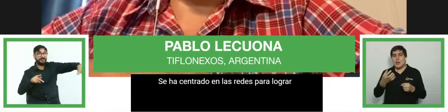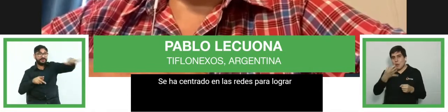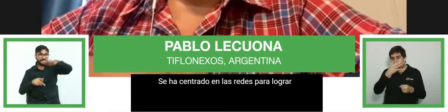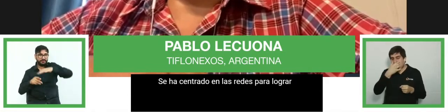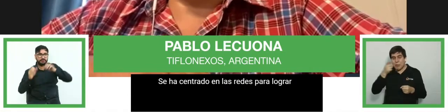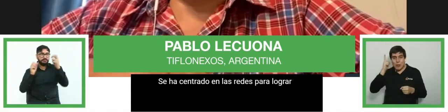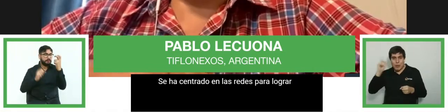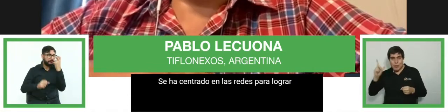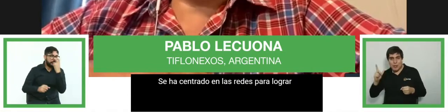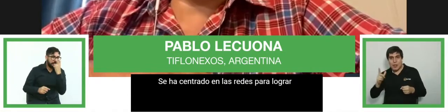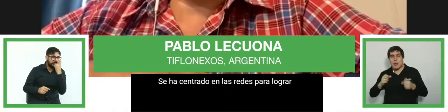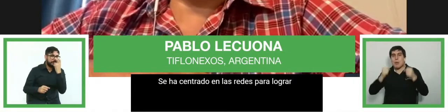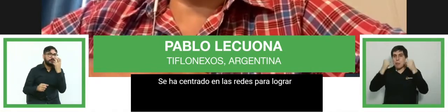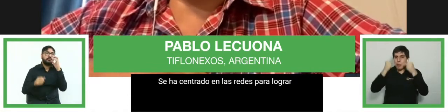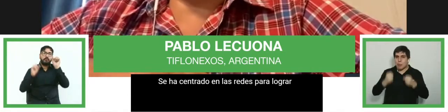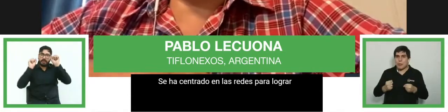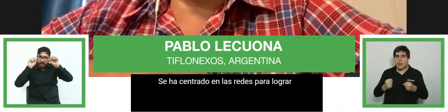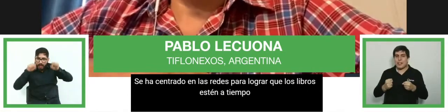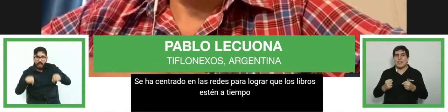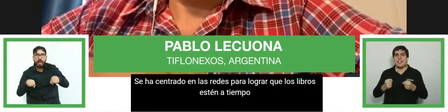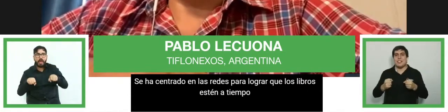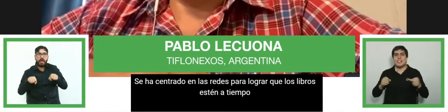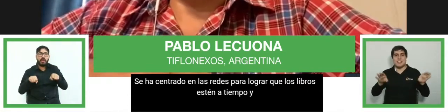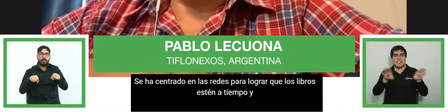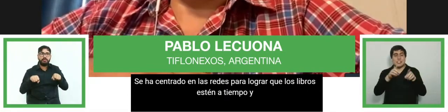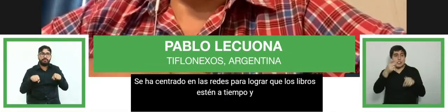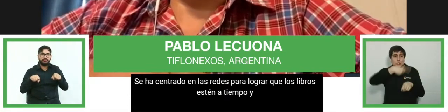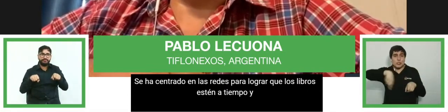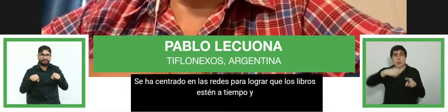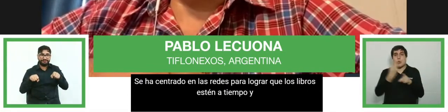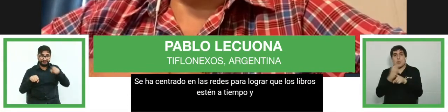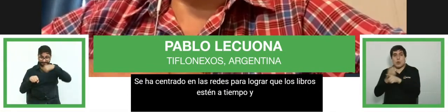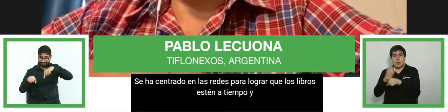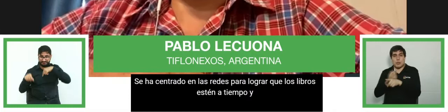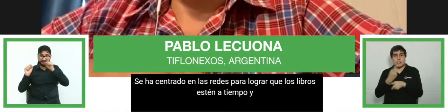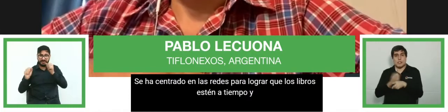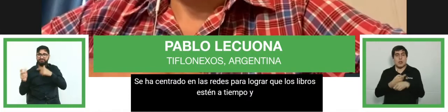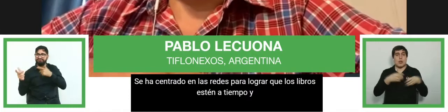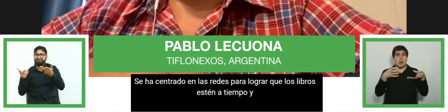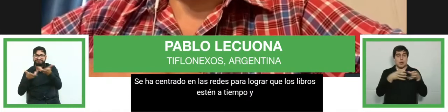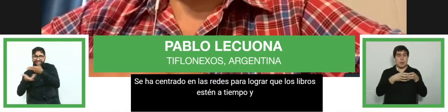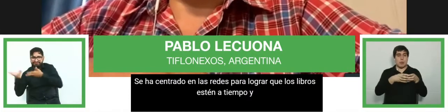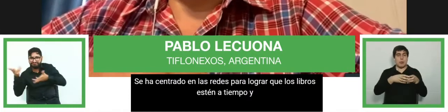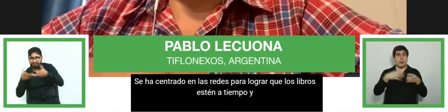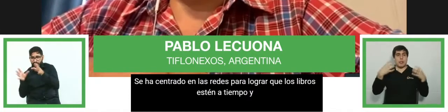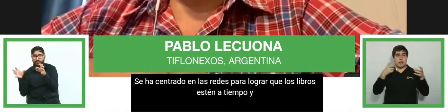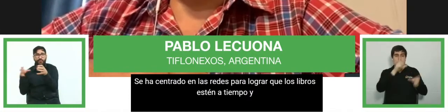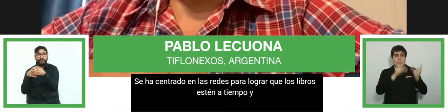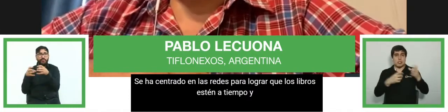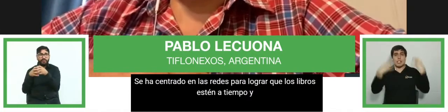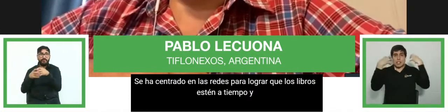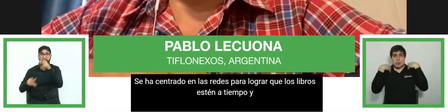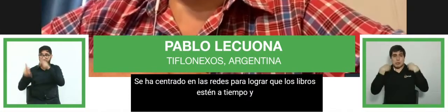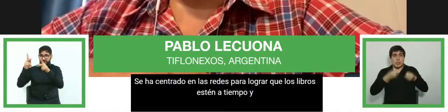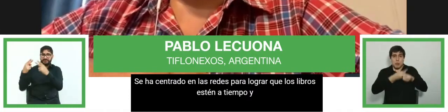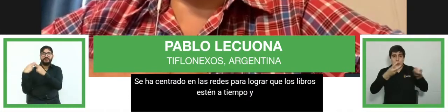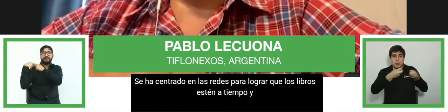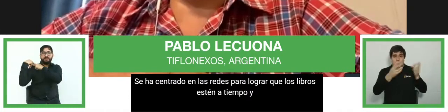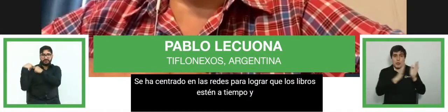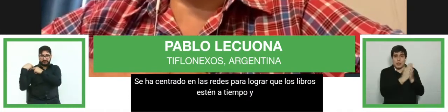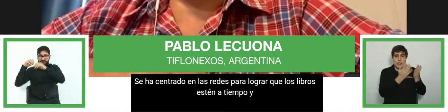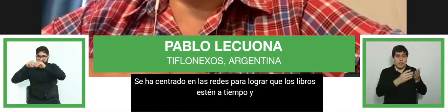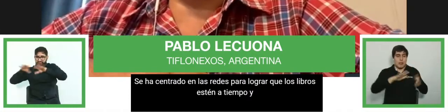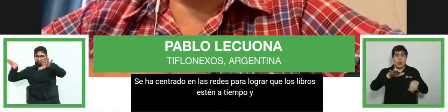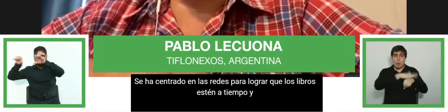hemos ido articulando con las editoriales, porque cuando un libro se genera una versión en papel o se genera una